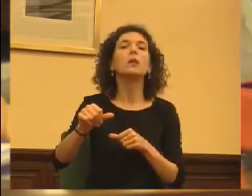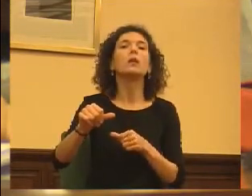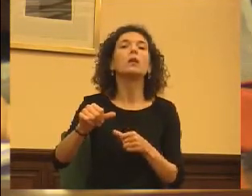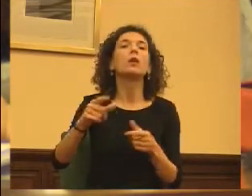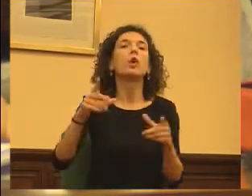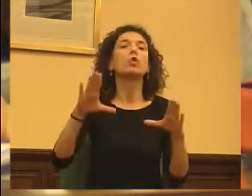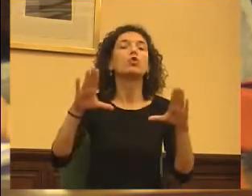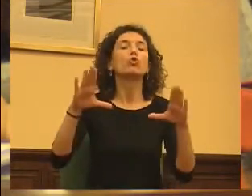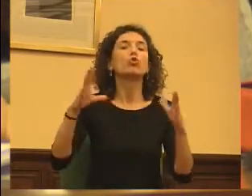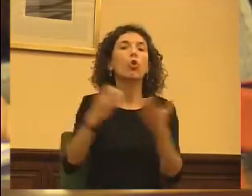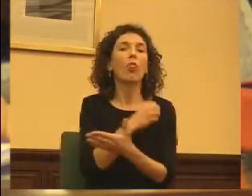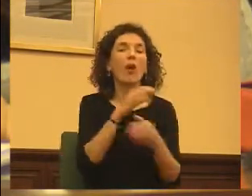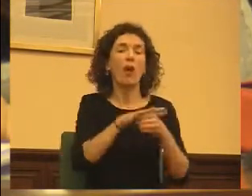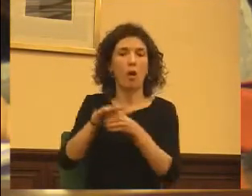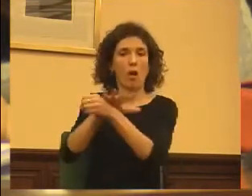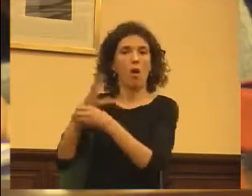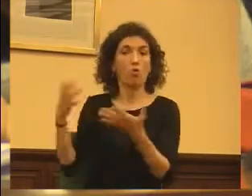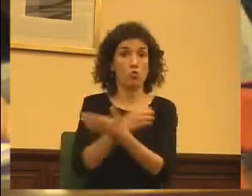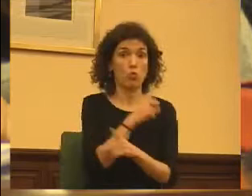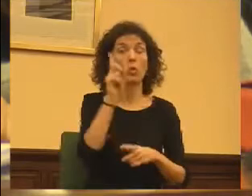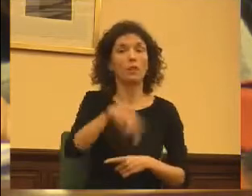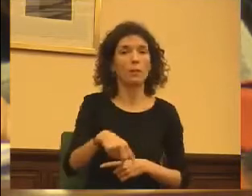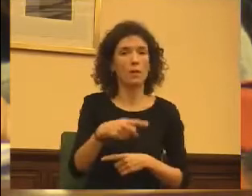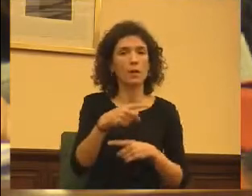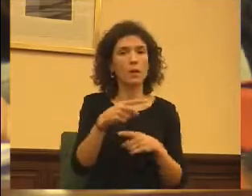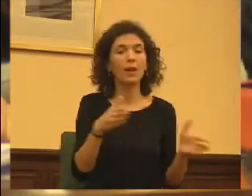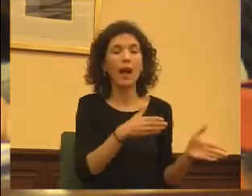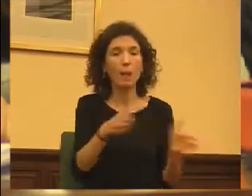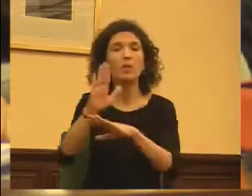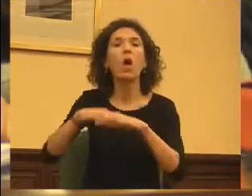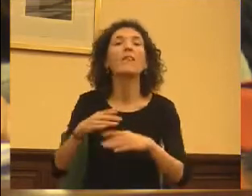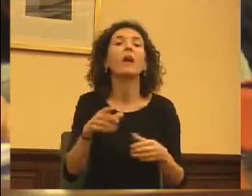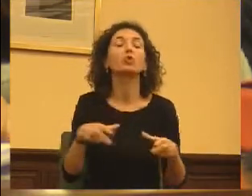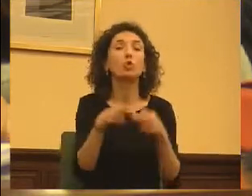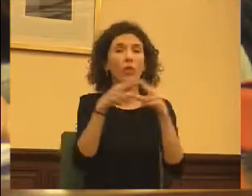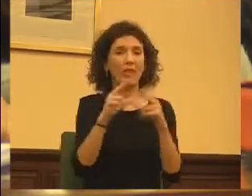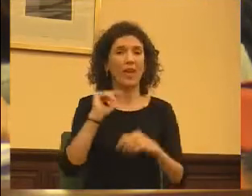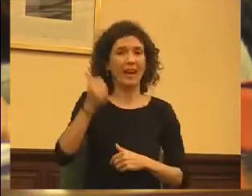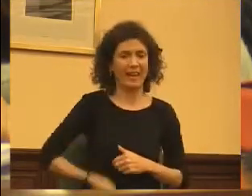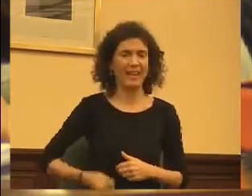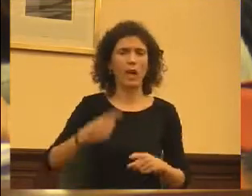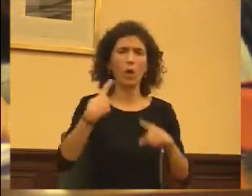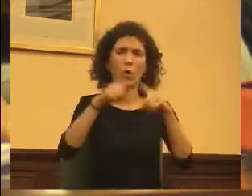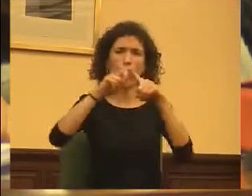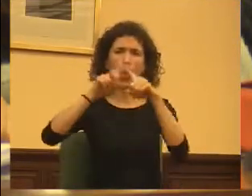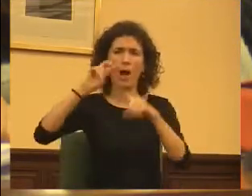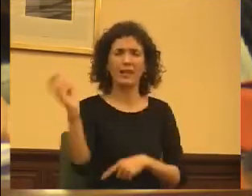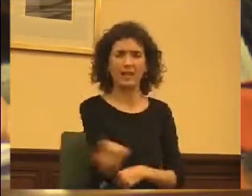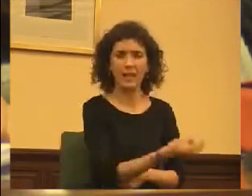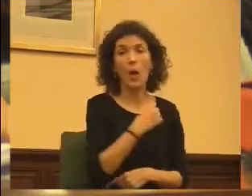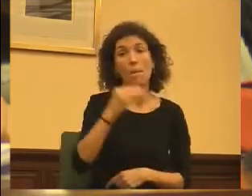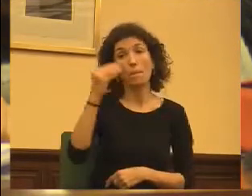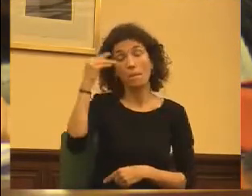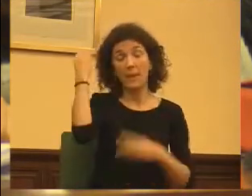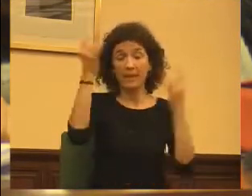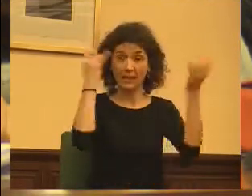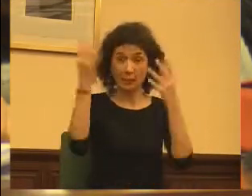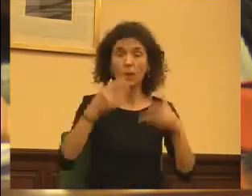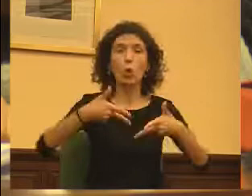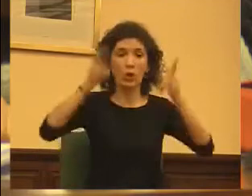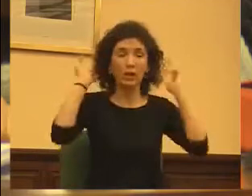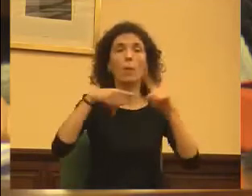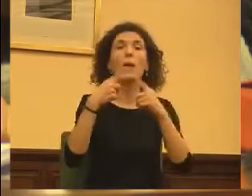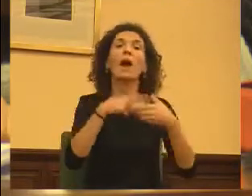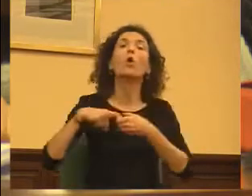digo todas las comunidades, porque ella es camino indiscutible hacia una sociedad rica en cualidades como el pensamiento libre,